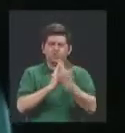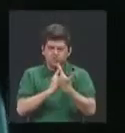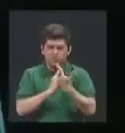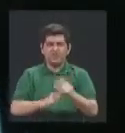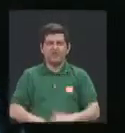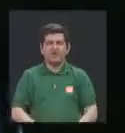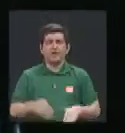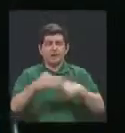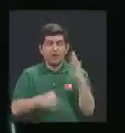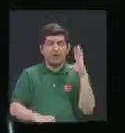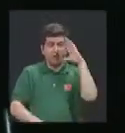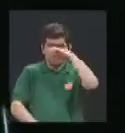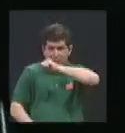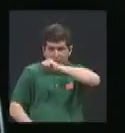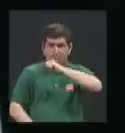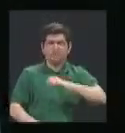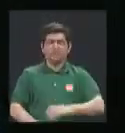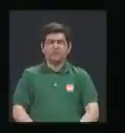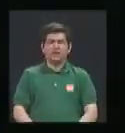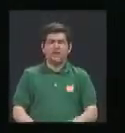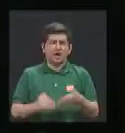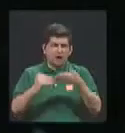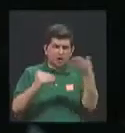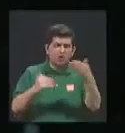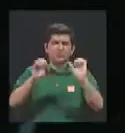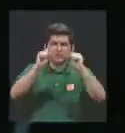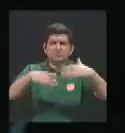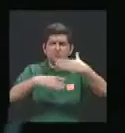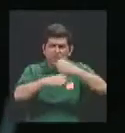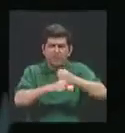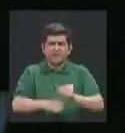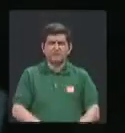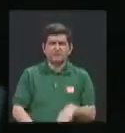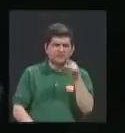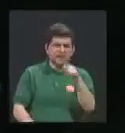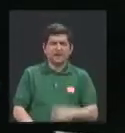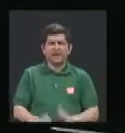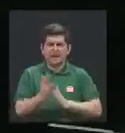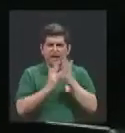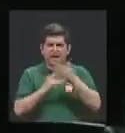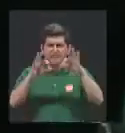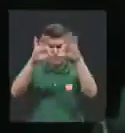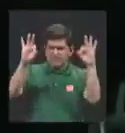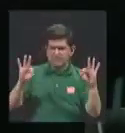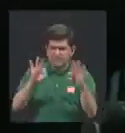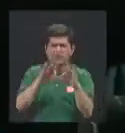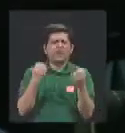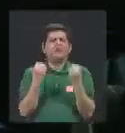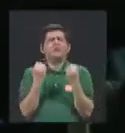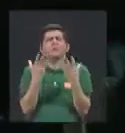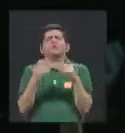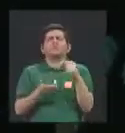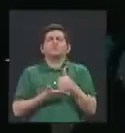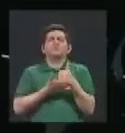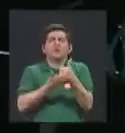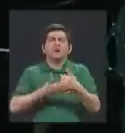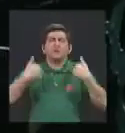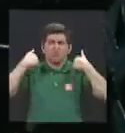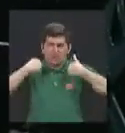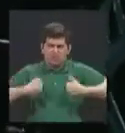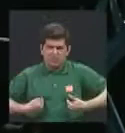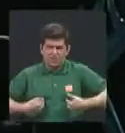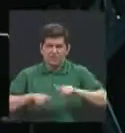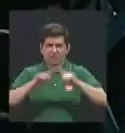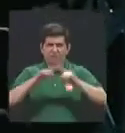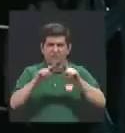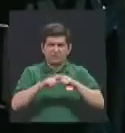estudié sociología, con el tiempo me di cuenta de que las cosas que se pueden hacer con la imagen son muchas. Usted